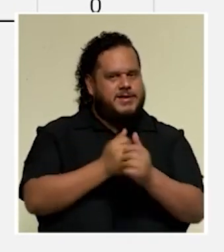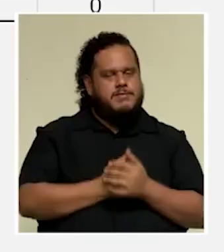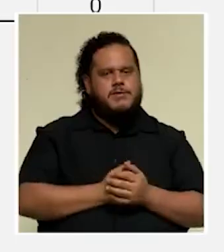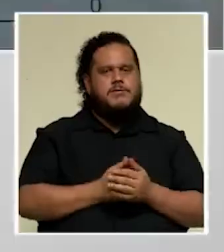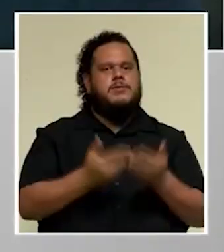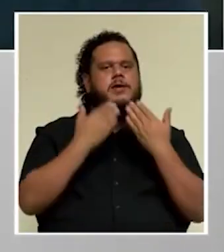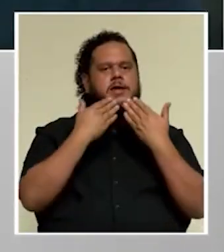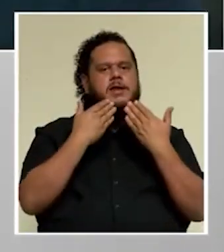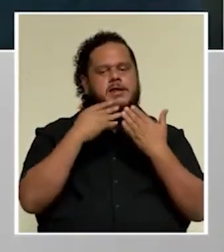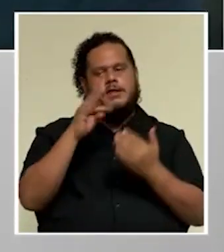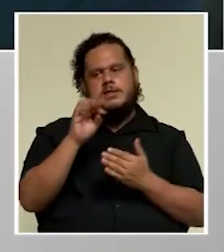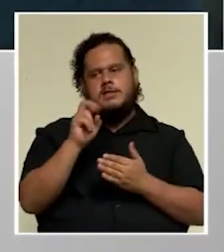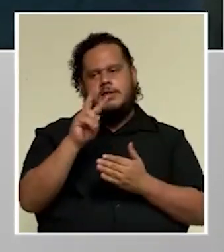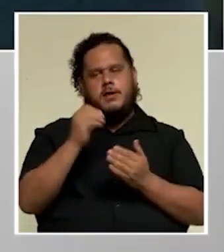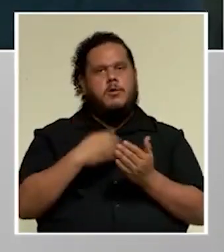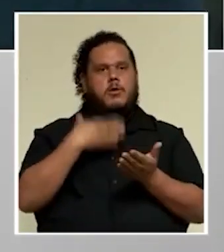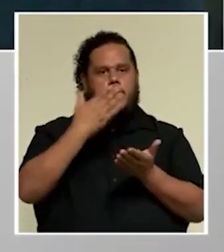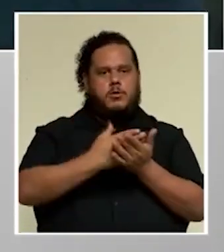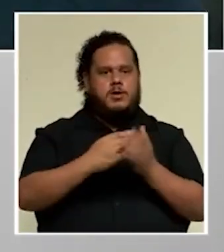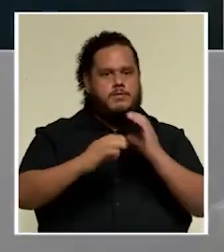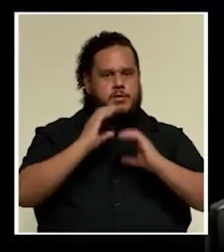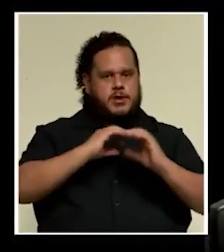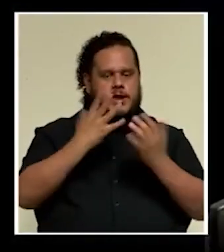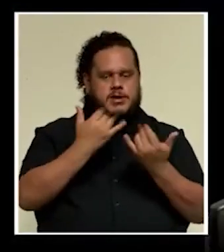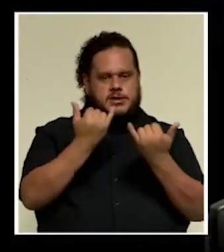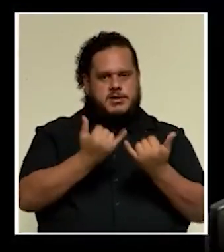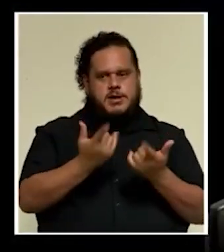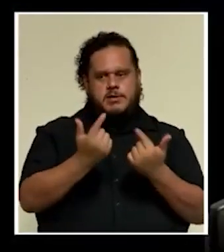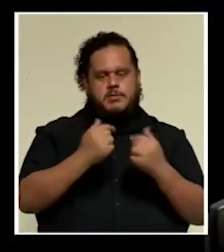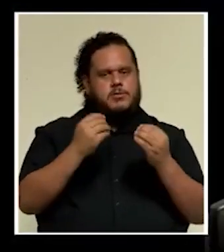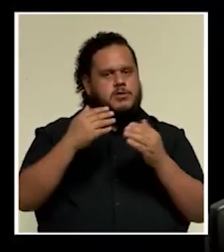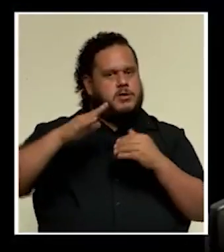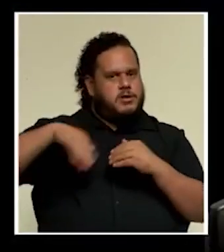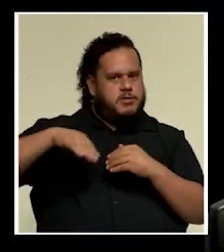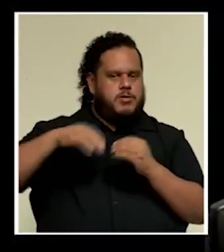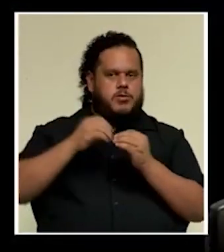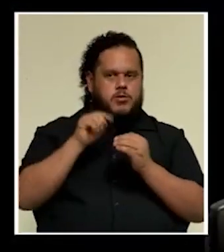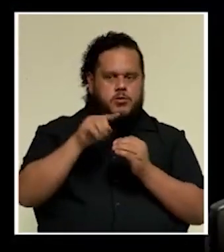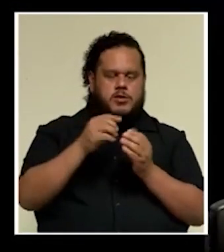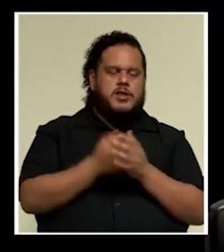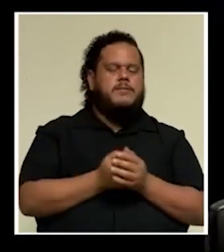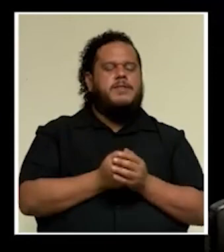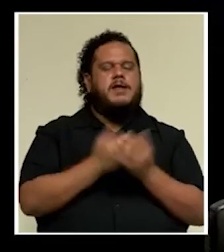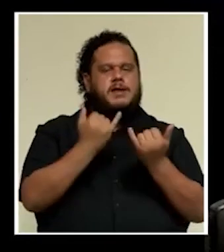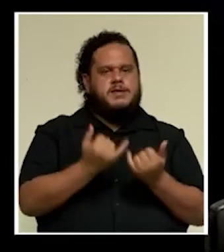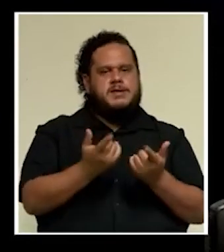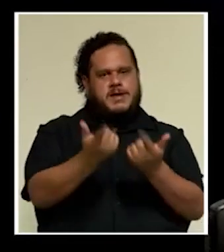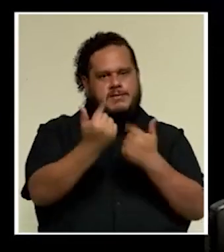Gracias, Tavo. Vamos a hacer pausa. Ahora regresamos más tarde con vos. Ya volvemos.